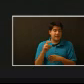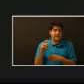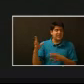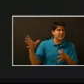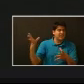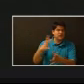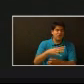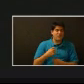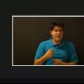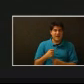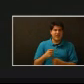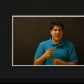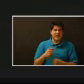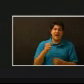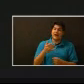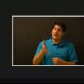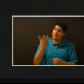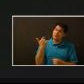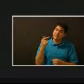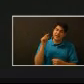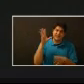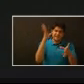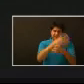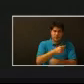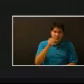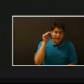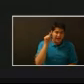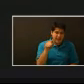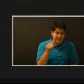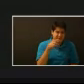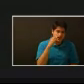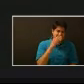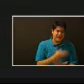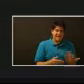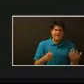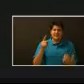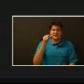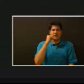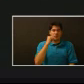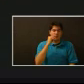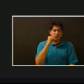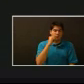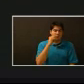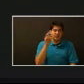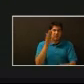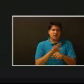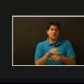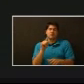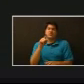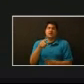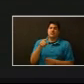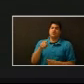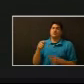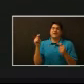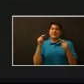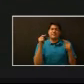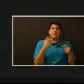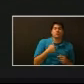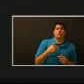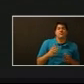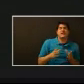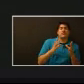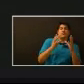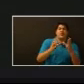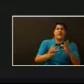sometían. Le está diciendo, levántate y ve a tomar autoridad sobre tus enemigos. Yo te los voy a